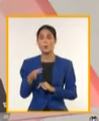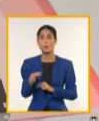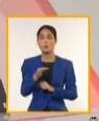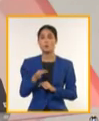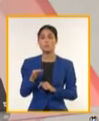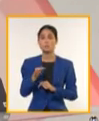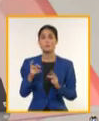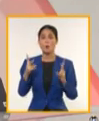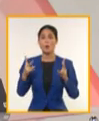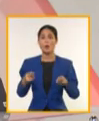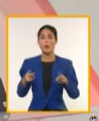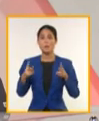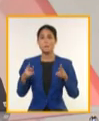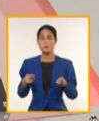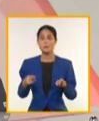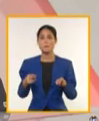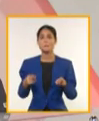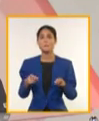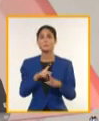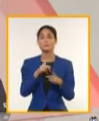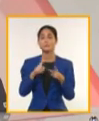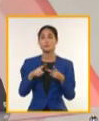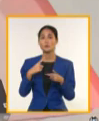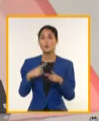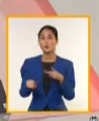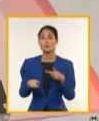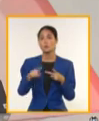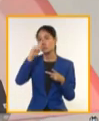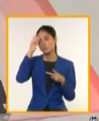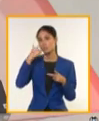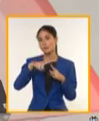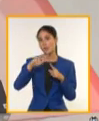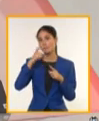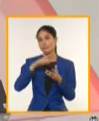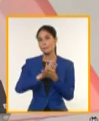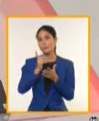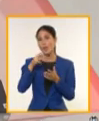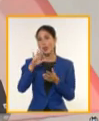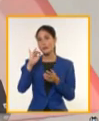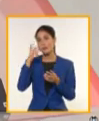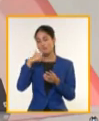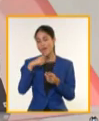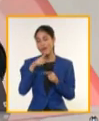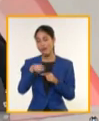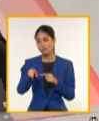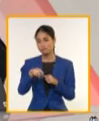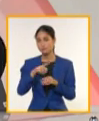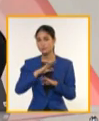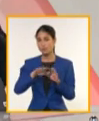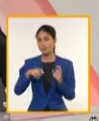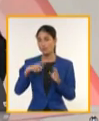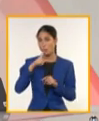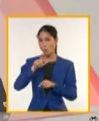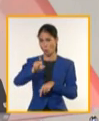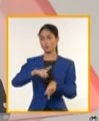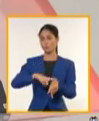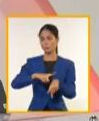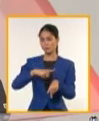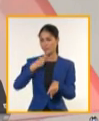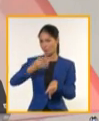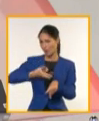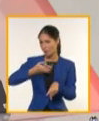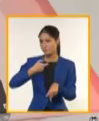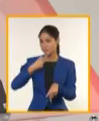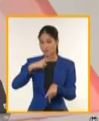Cayo Santa María, una obra de mucha importancia para el desarrollo del turismo en nuestro país. Posteriormente a eso, bueno, por supuesto, agradecerle a